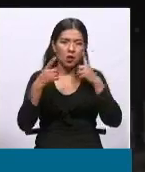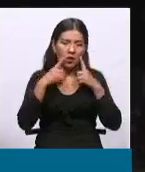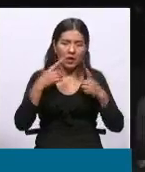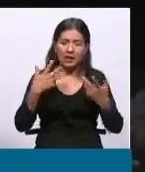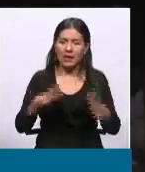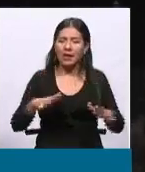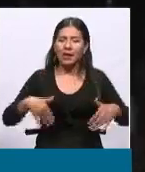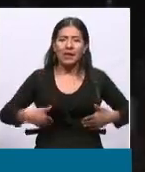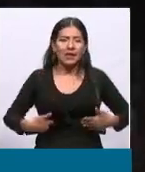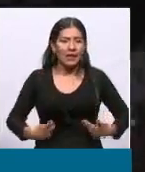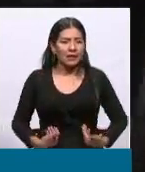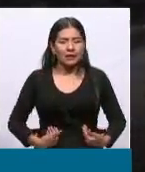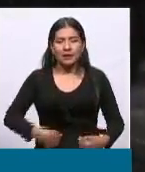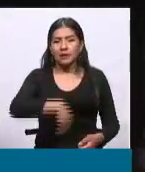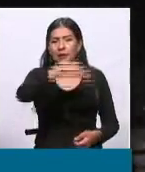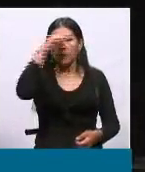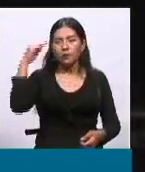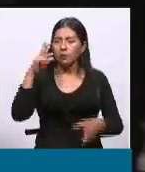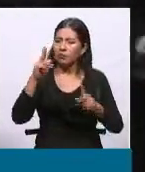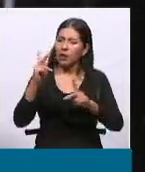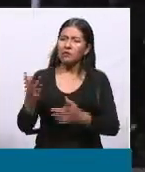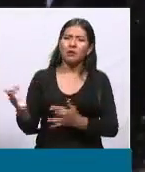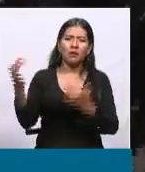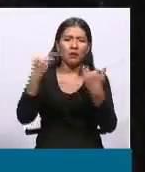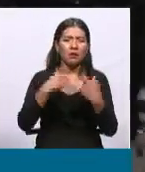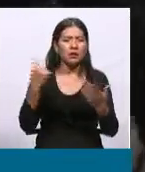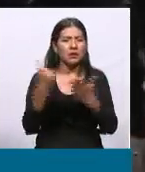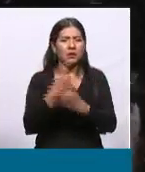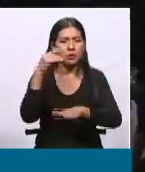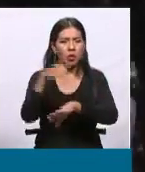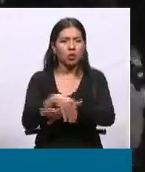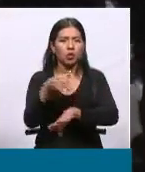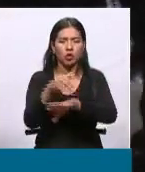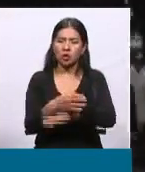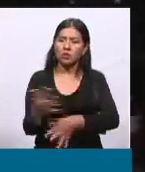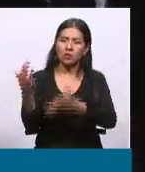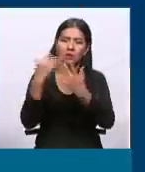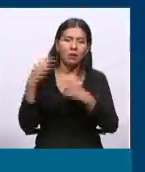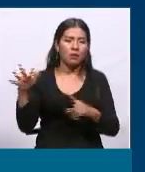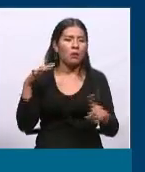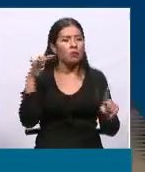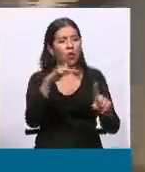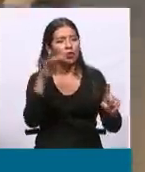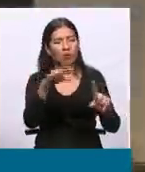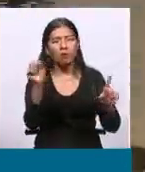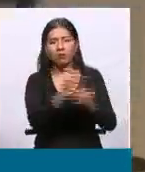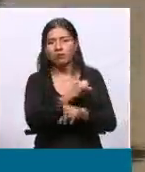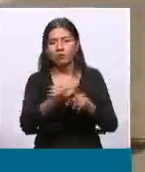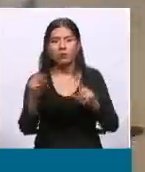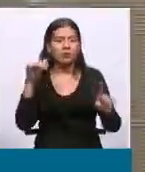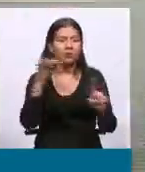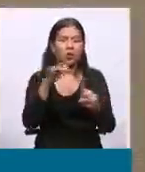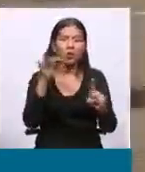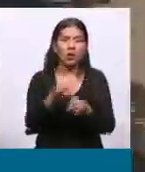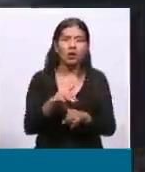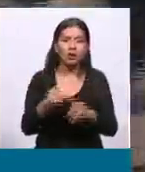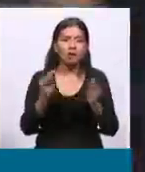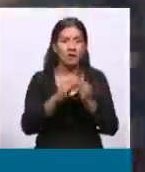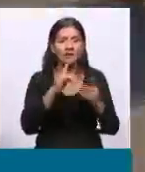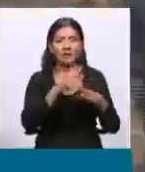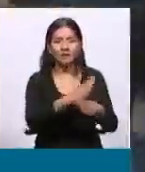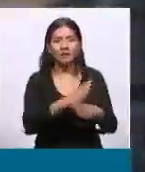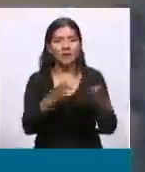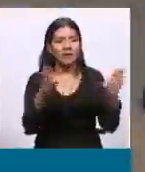desesperadas porque llegue esta gente a poder violentarlas, a poder golpearlas, a poder